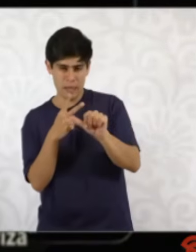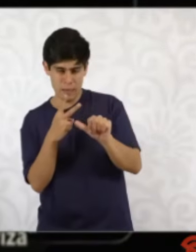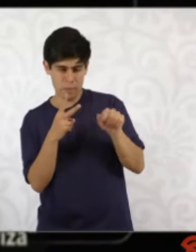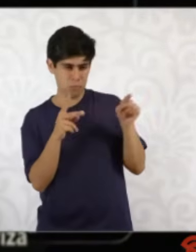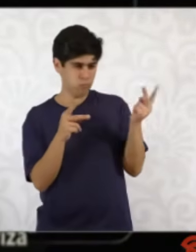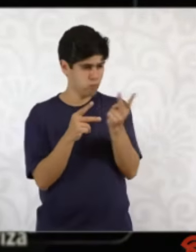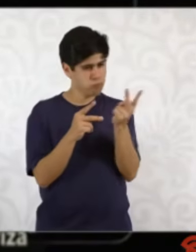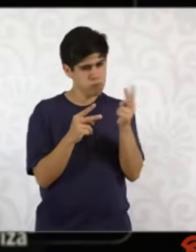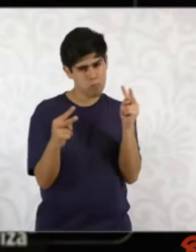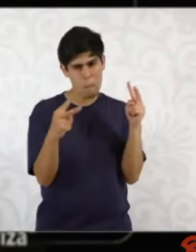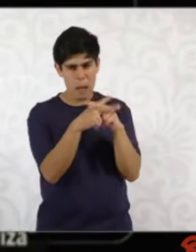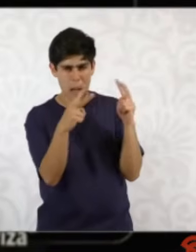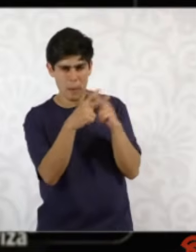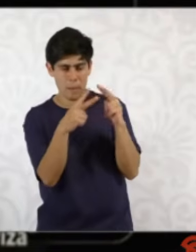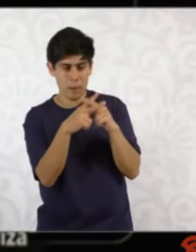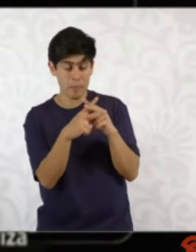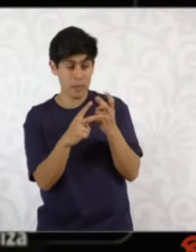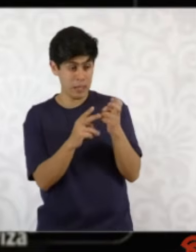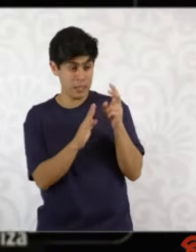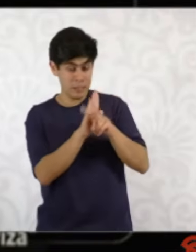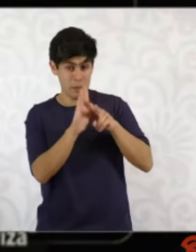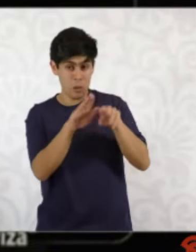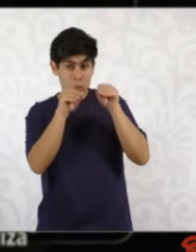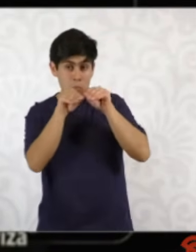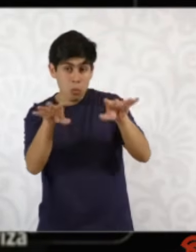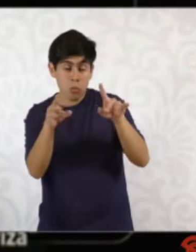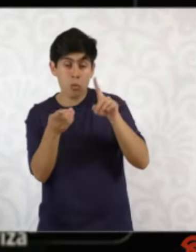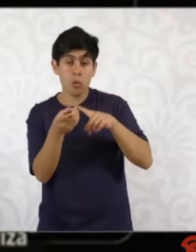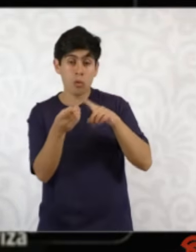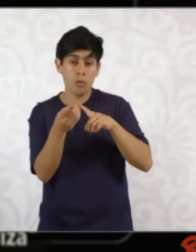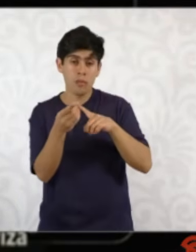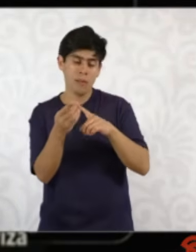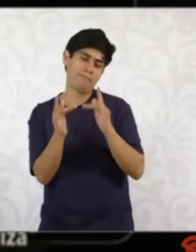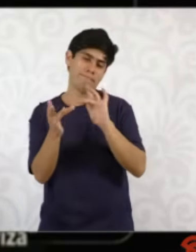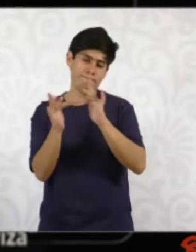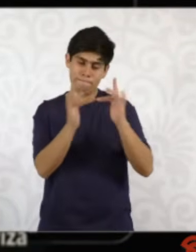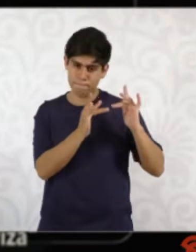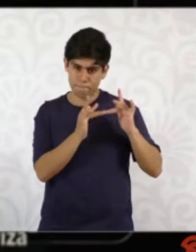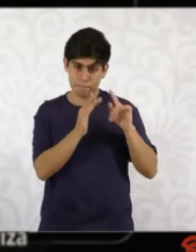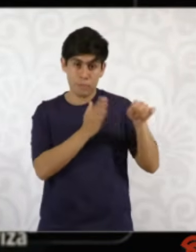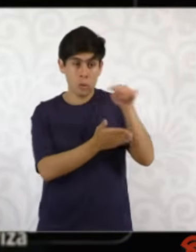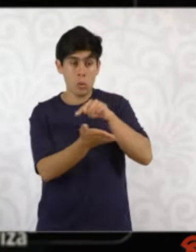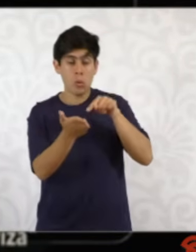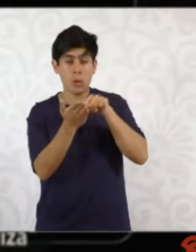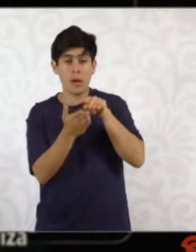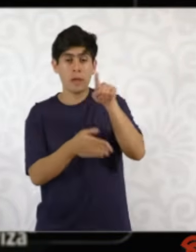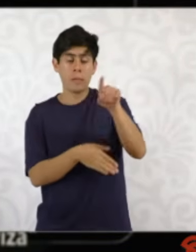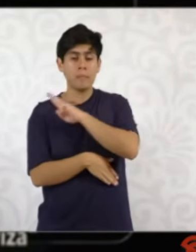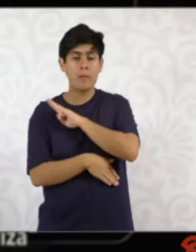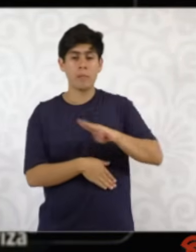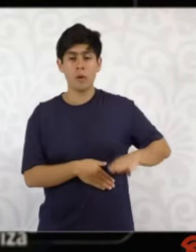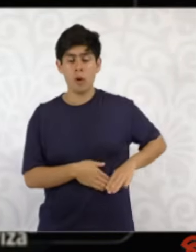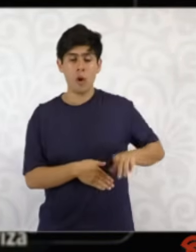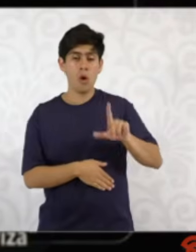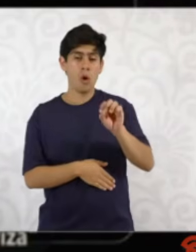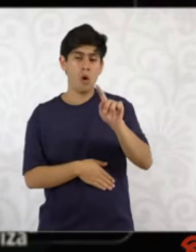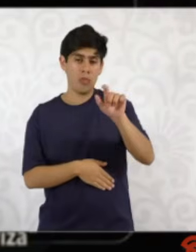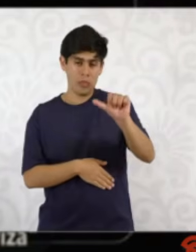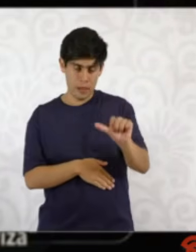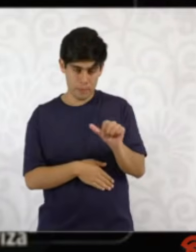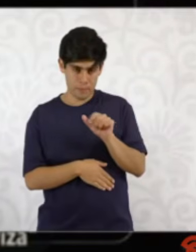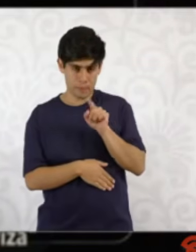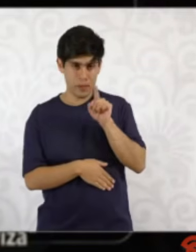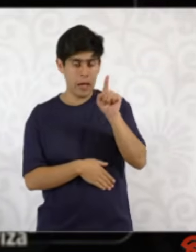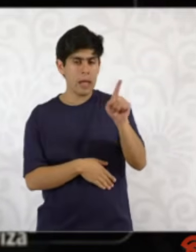en redes sociales. Medios locales señalan que todo ocurrió en la localidad de El Espinal, en el municipio de Ilota. Refieren que se utilizaron